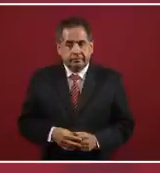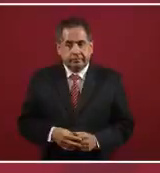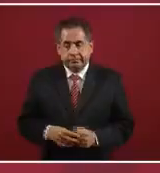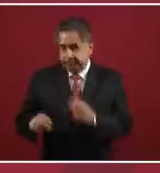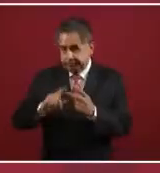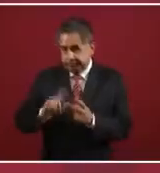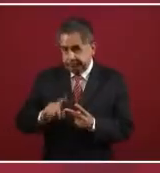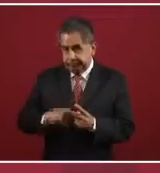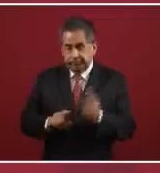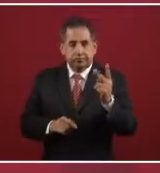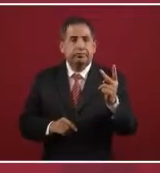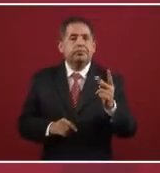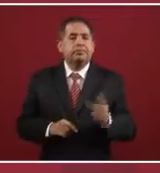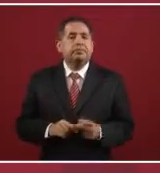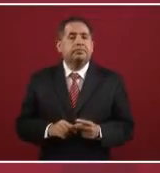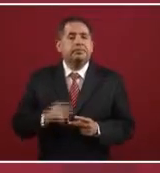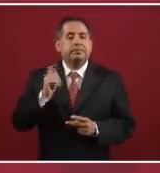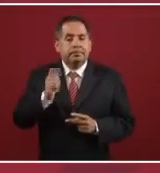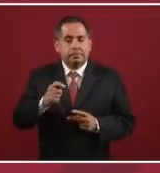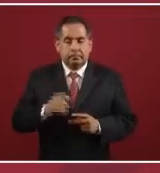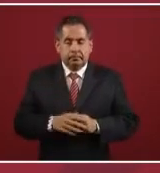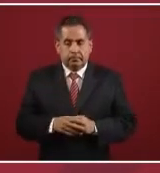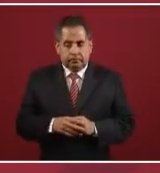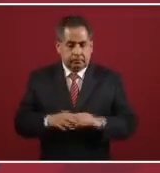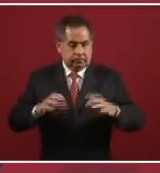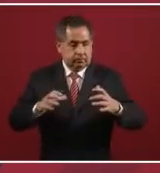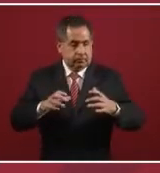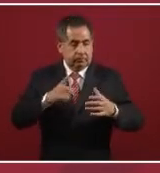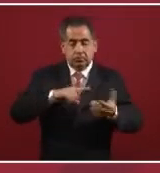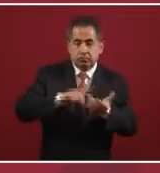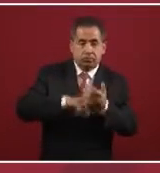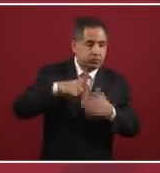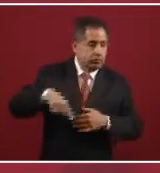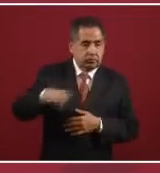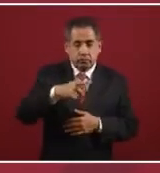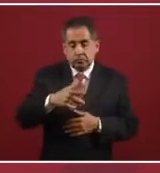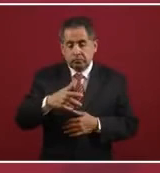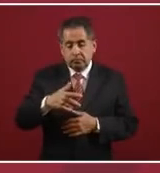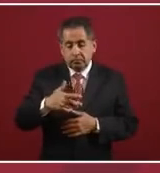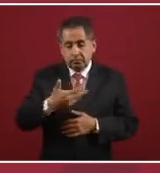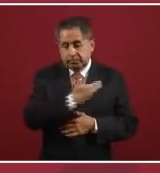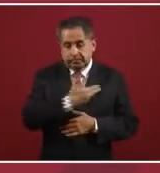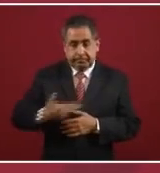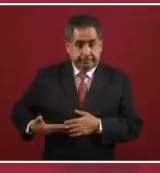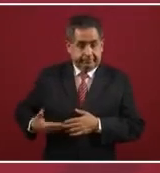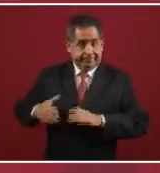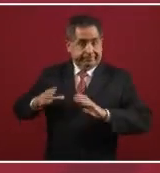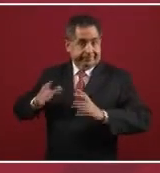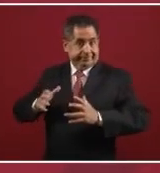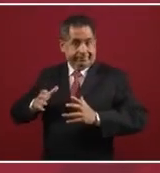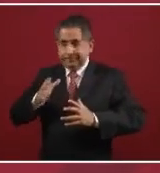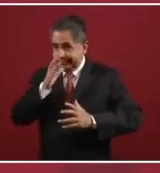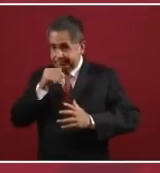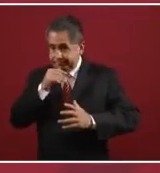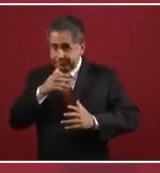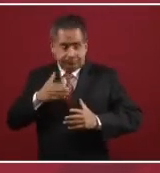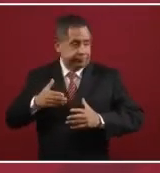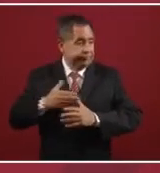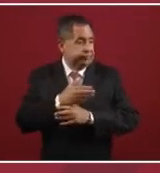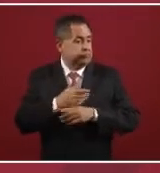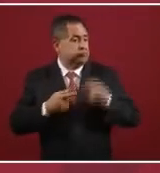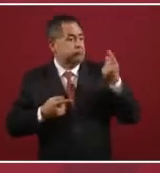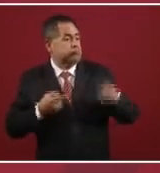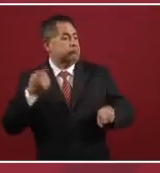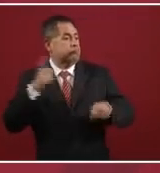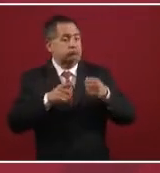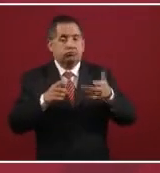Segundo, que el Poder Ejecutivo no tiene que ser el poder de los